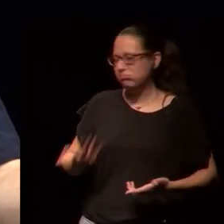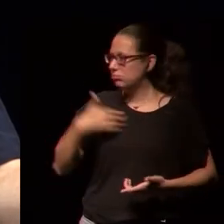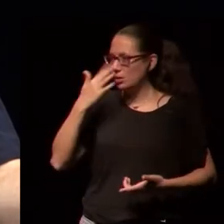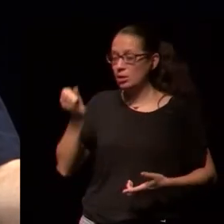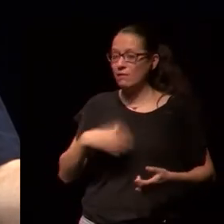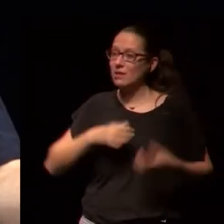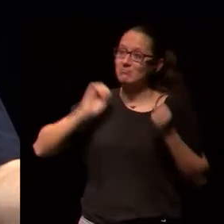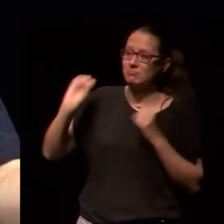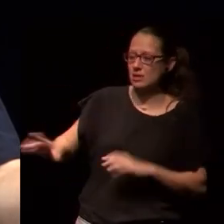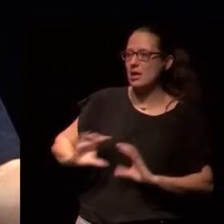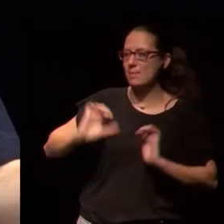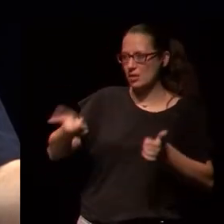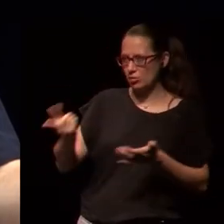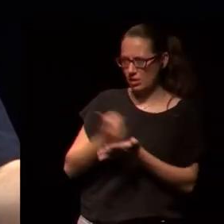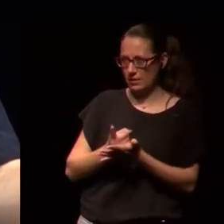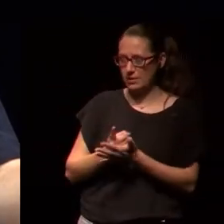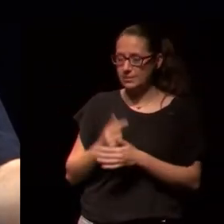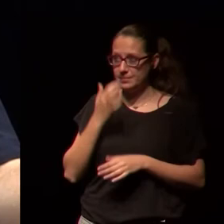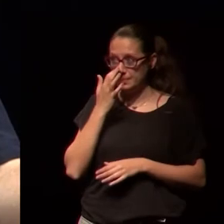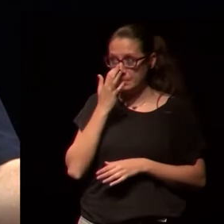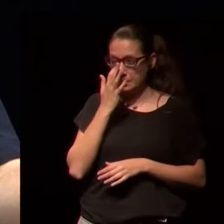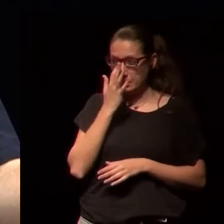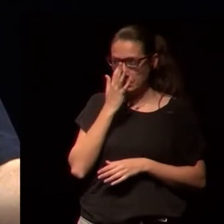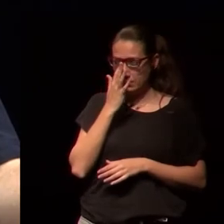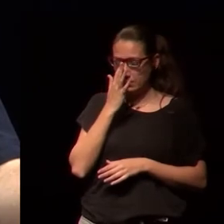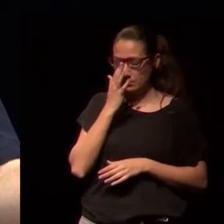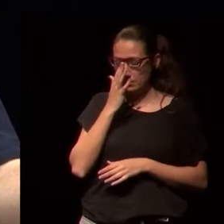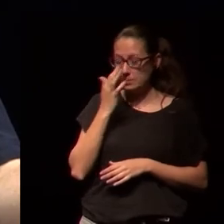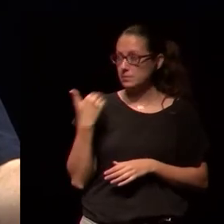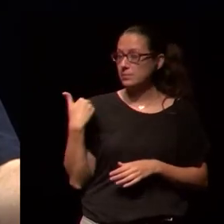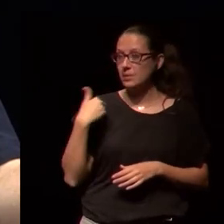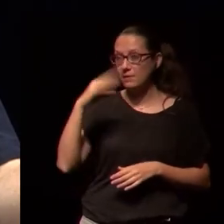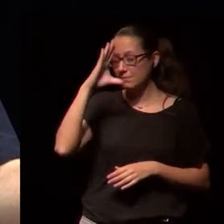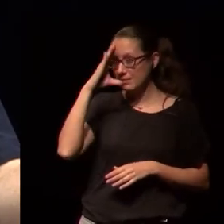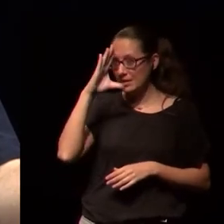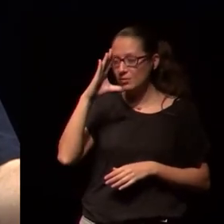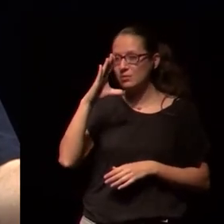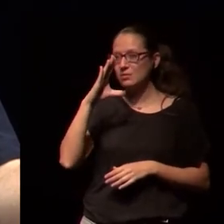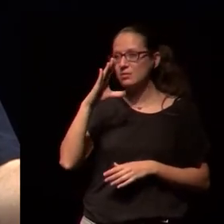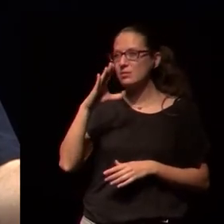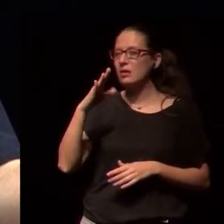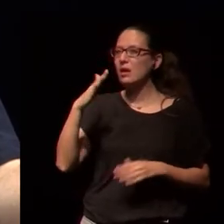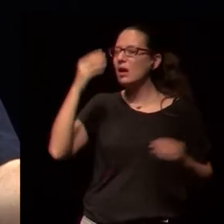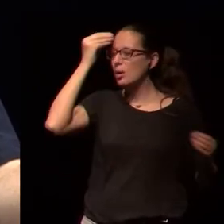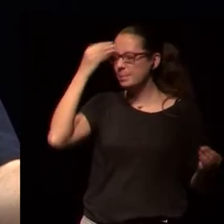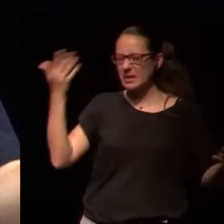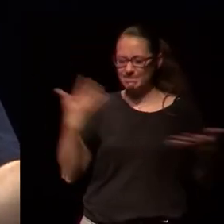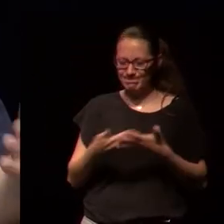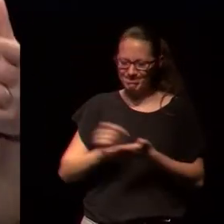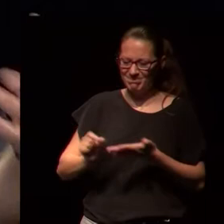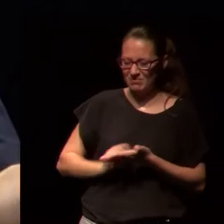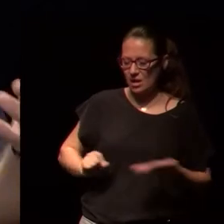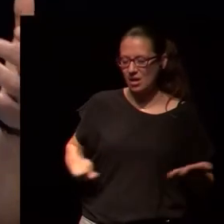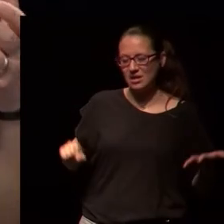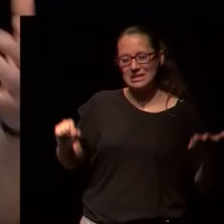nuevas. Y en febrero decidí que lo que tenía tampoco valía y